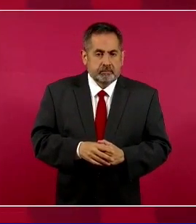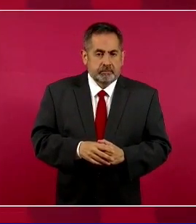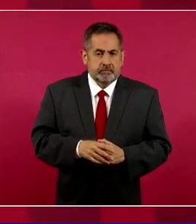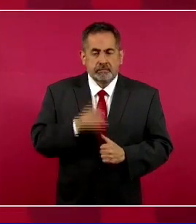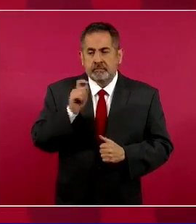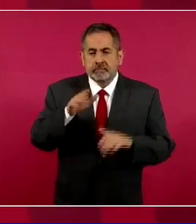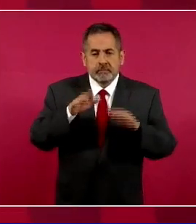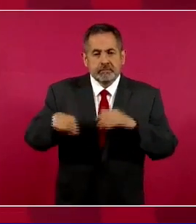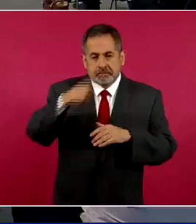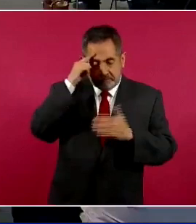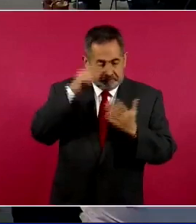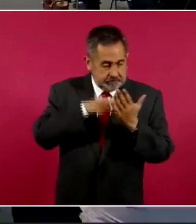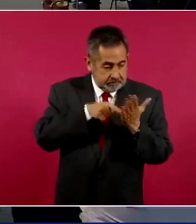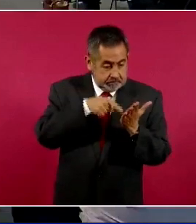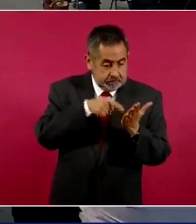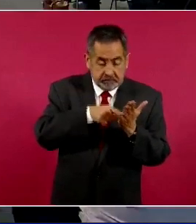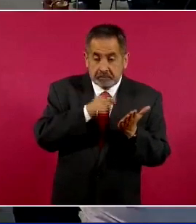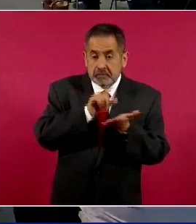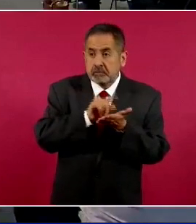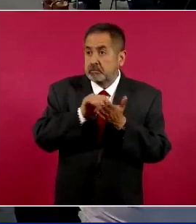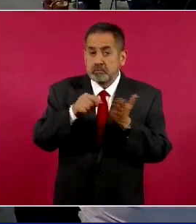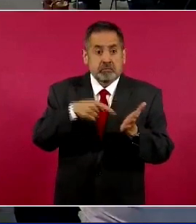se cree que lo que está ahí